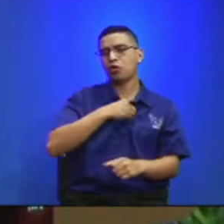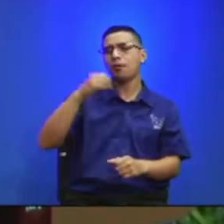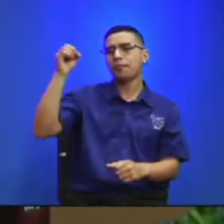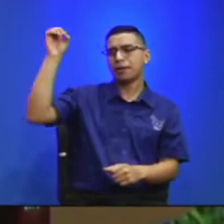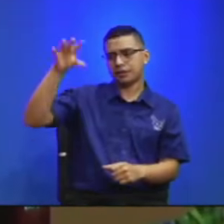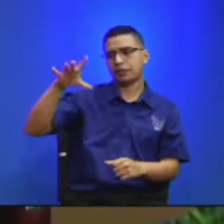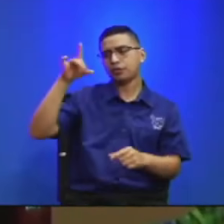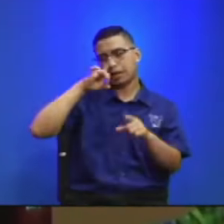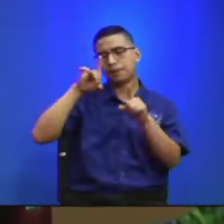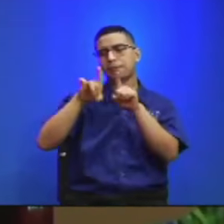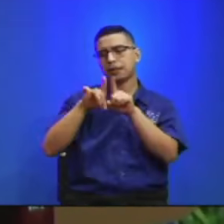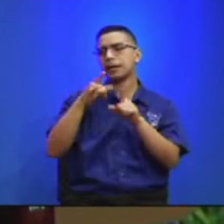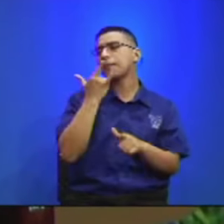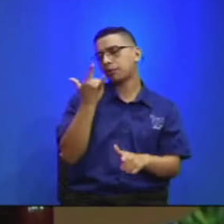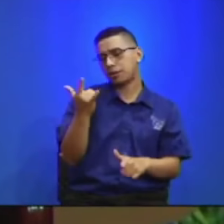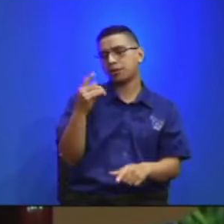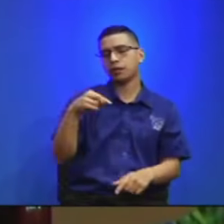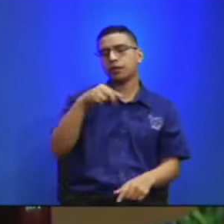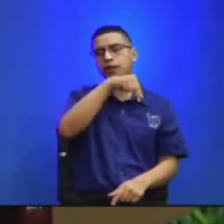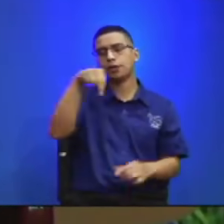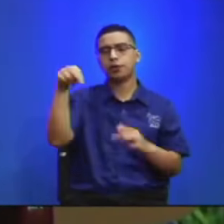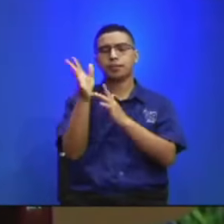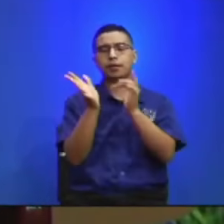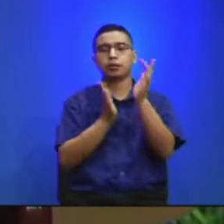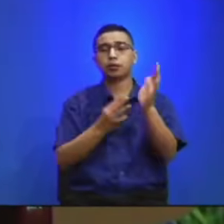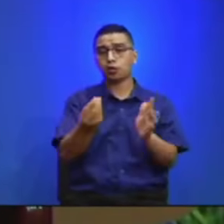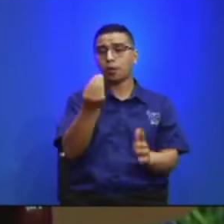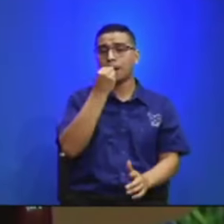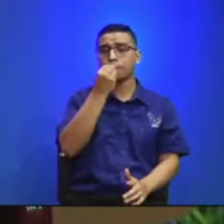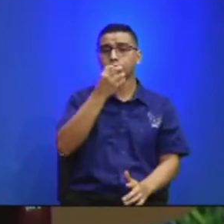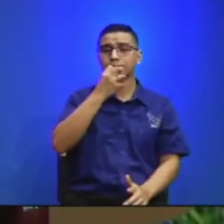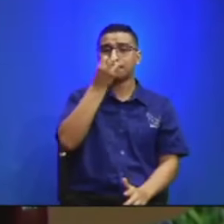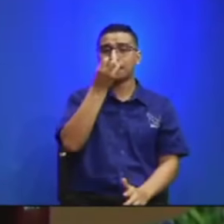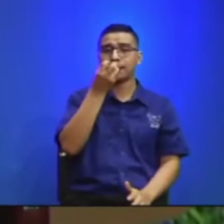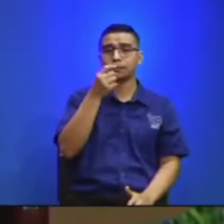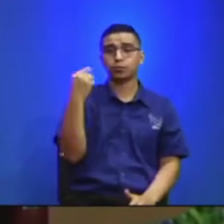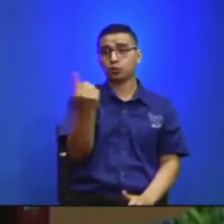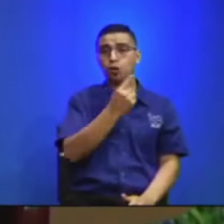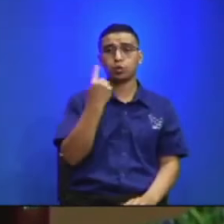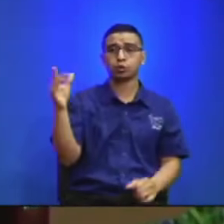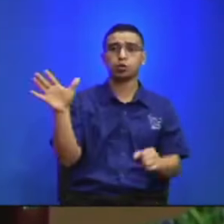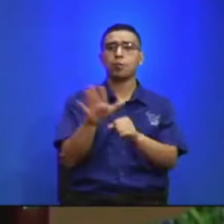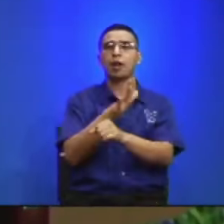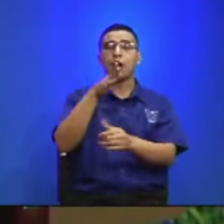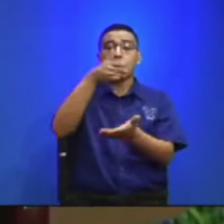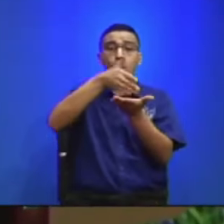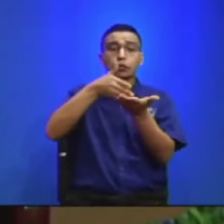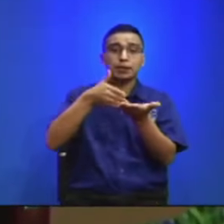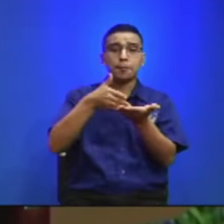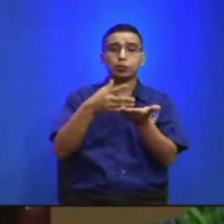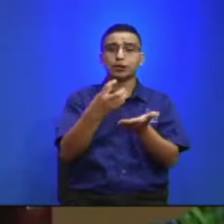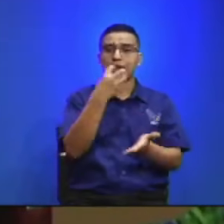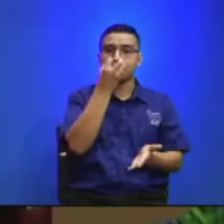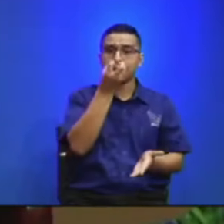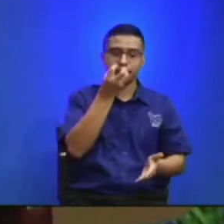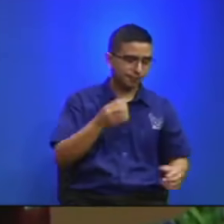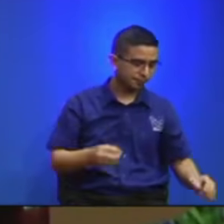en el nombre de jesús comamos del pan cortemos el pan